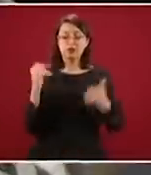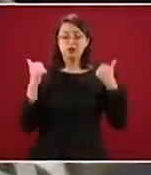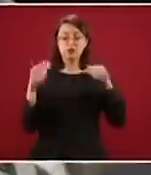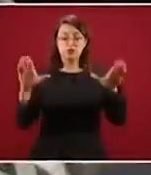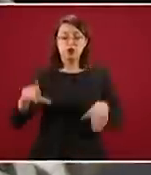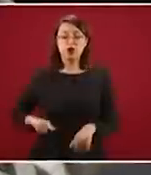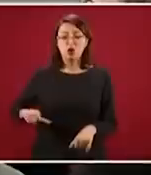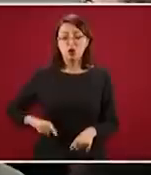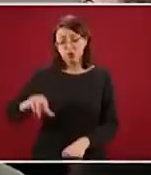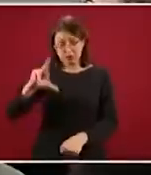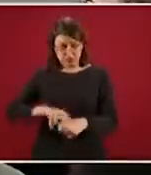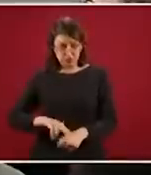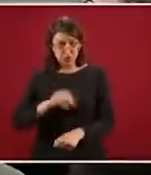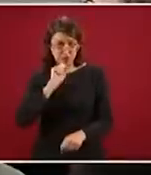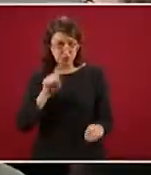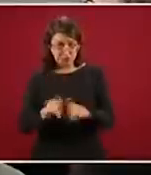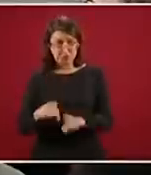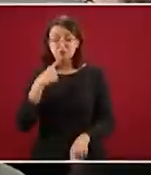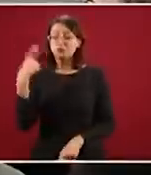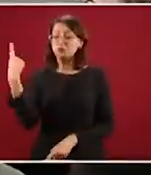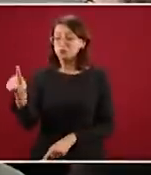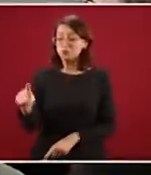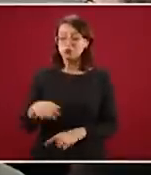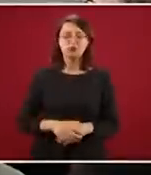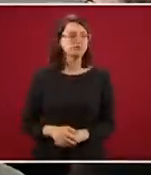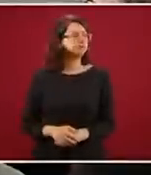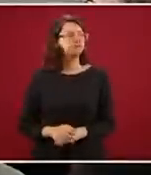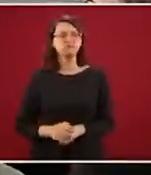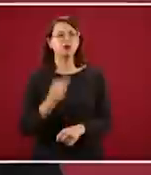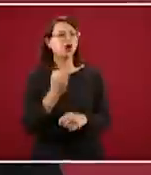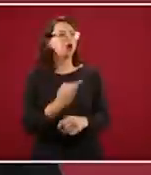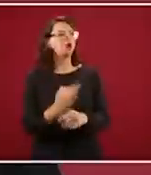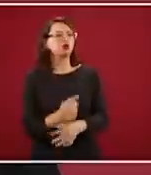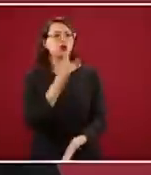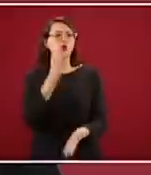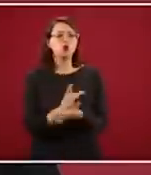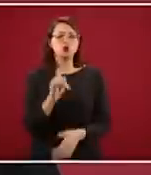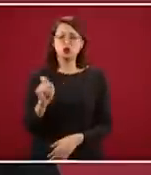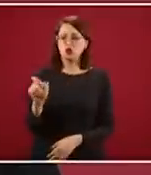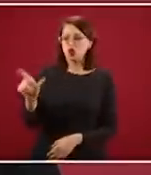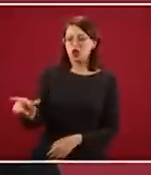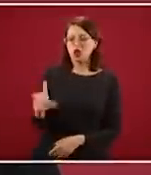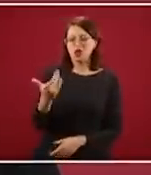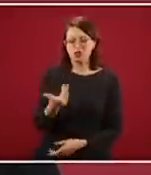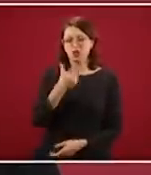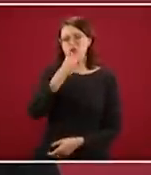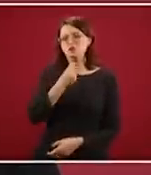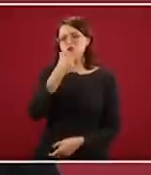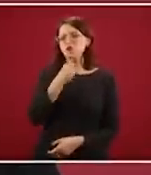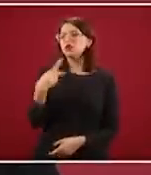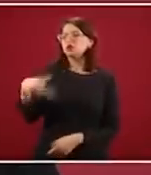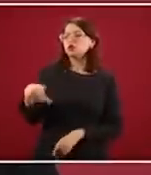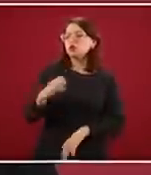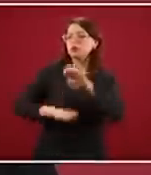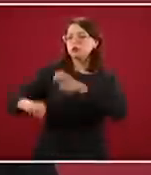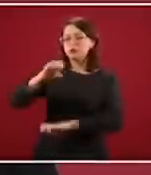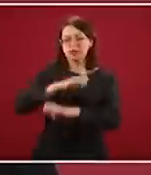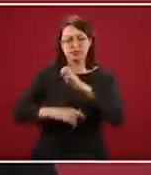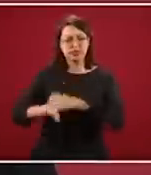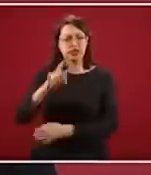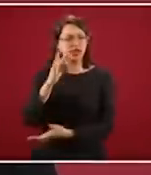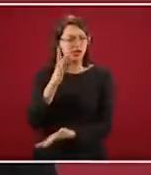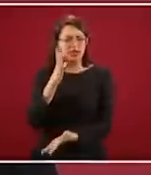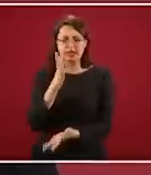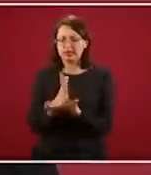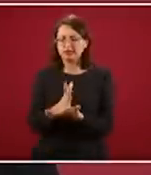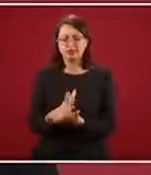No, en este momento solamente con el señor Segarra, con sus empresas, y se